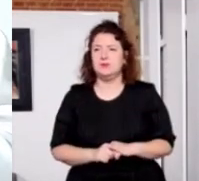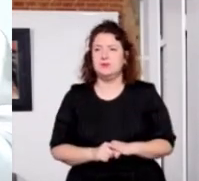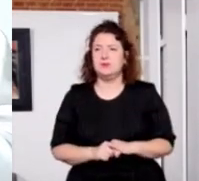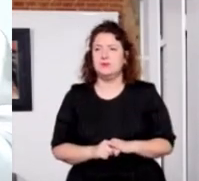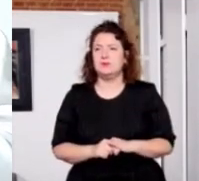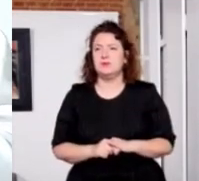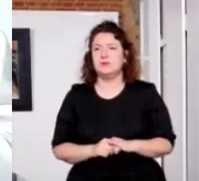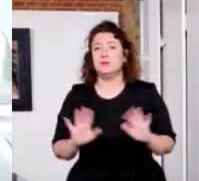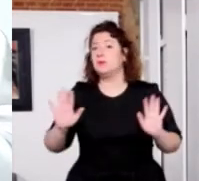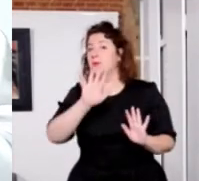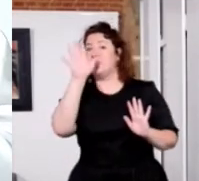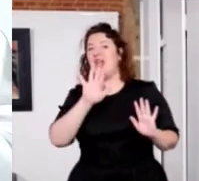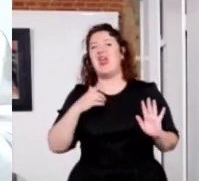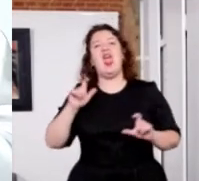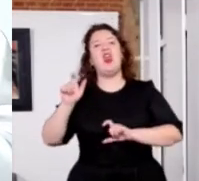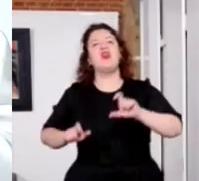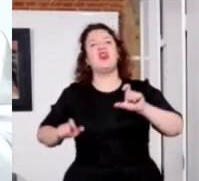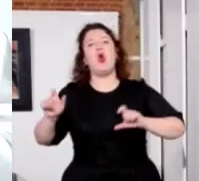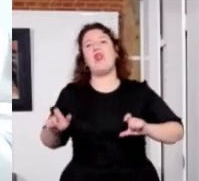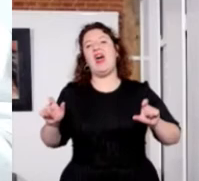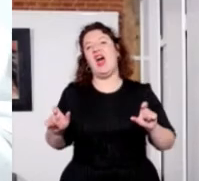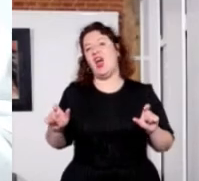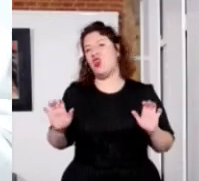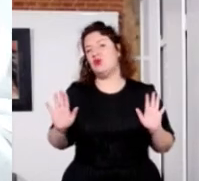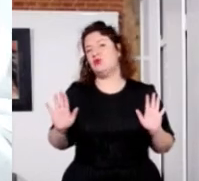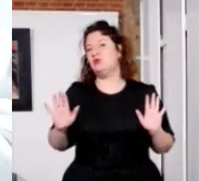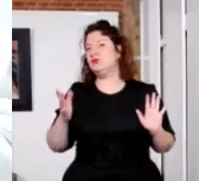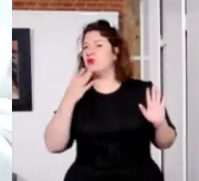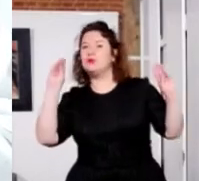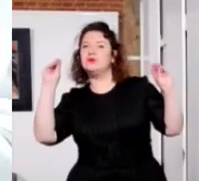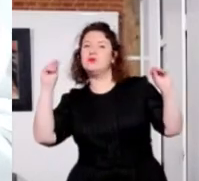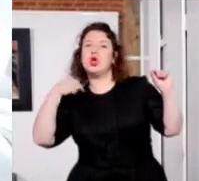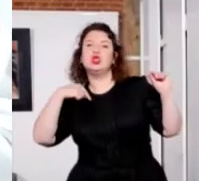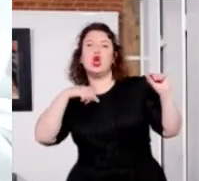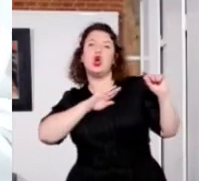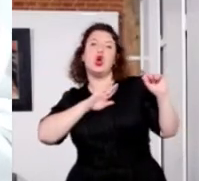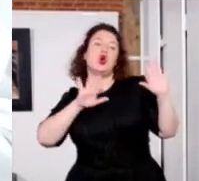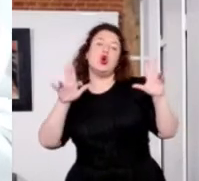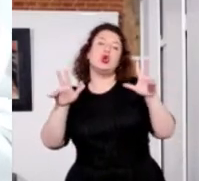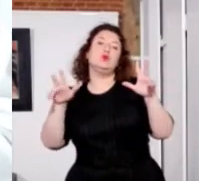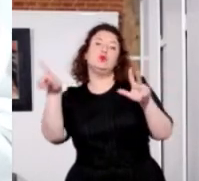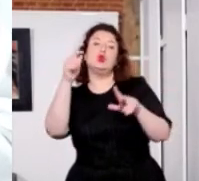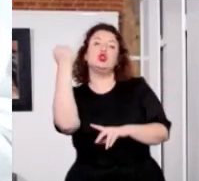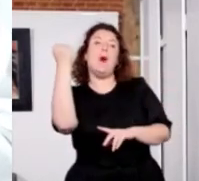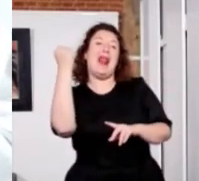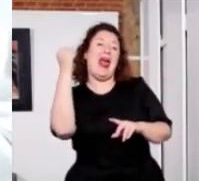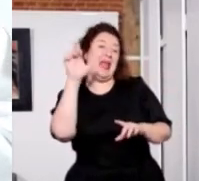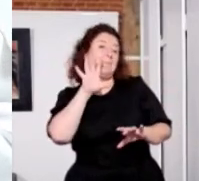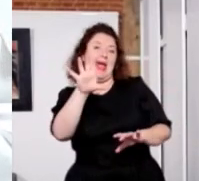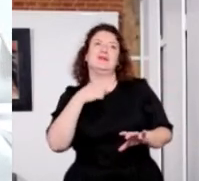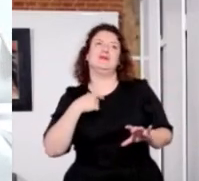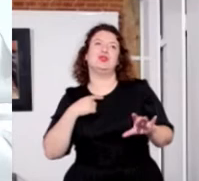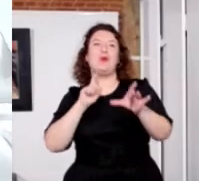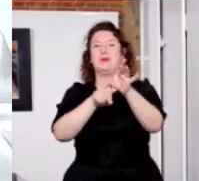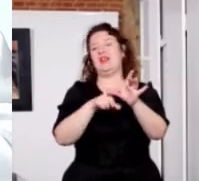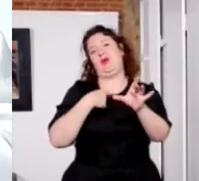Parece que ser ciudadano viene dado por ese pertenecer a una determinada soberanía que me atestigua mis